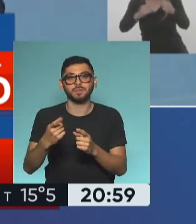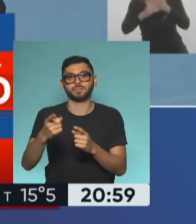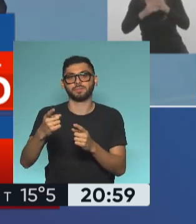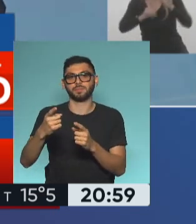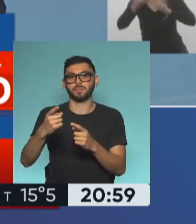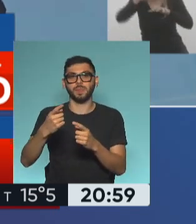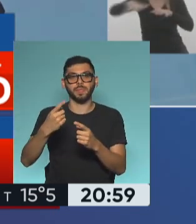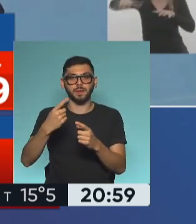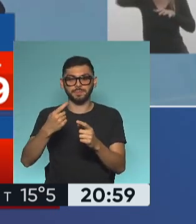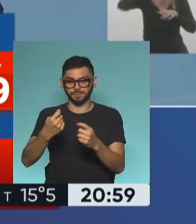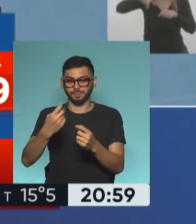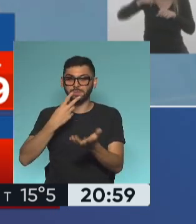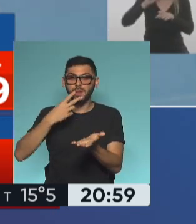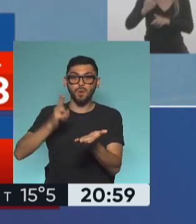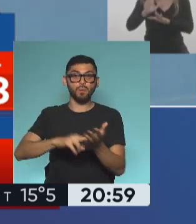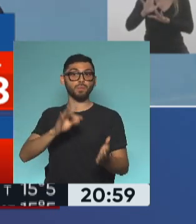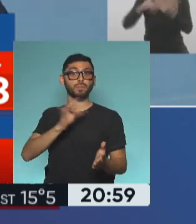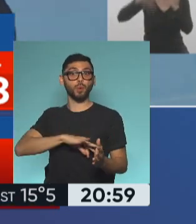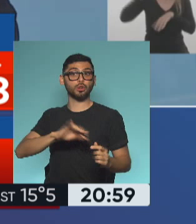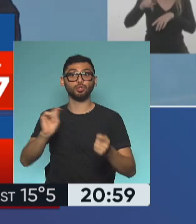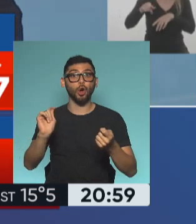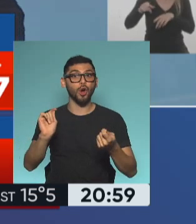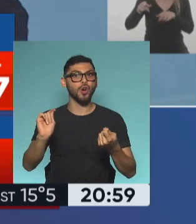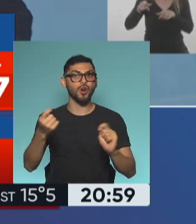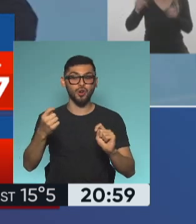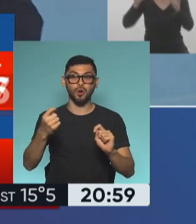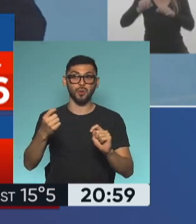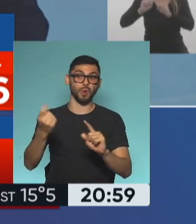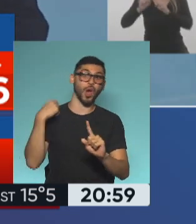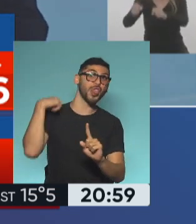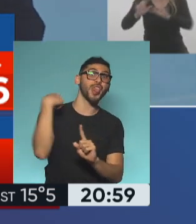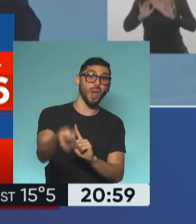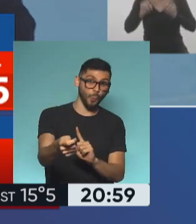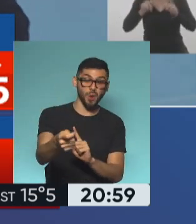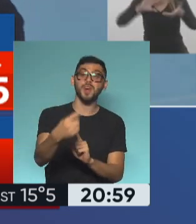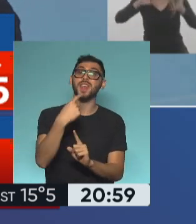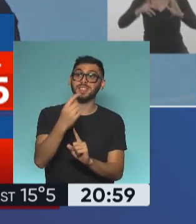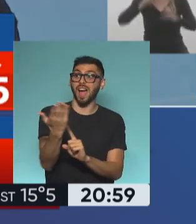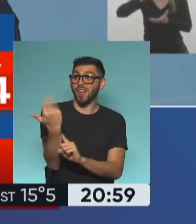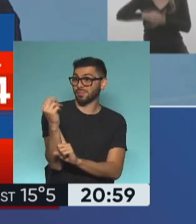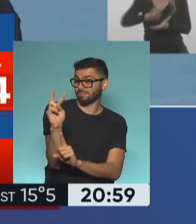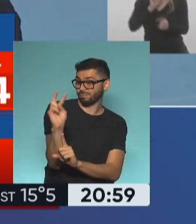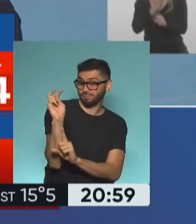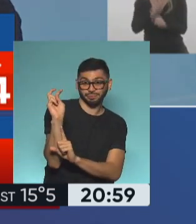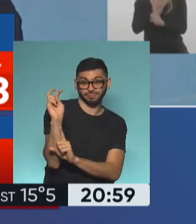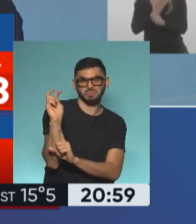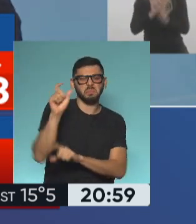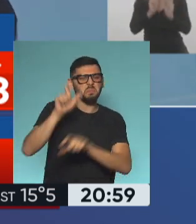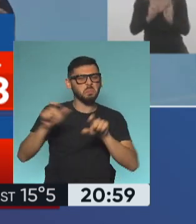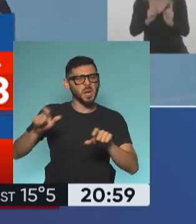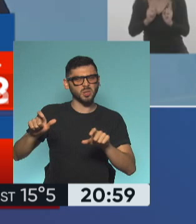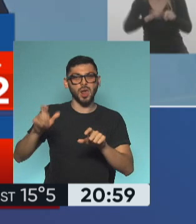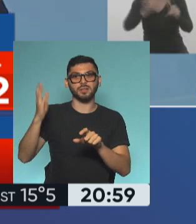de los cambios al impuesto a las ganancias, ¿no? Refiere que la devolución de los importes retenidos en aquellas personas que